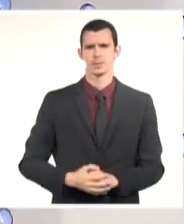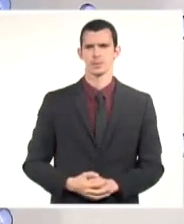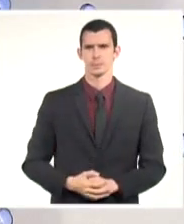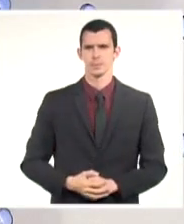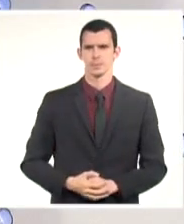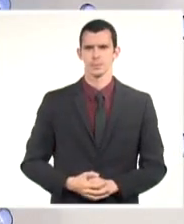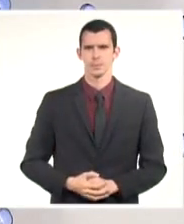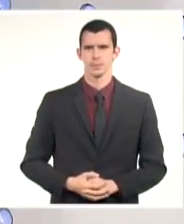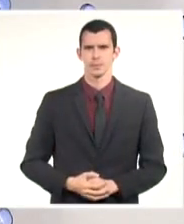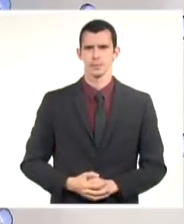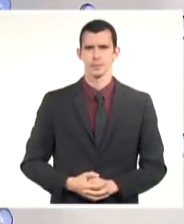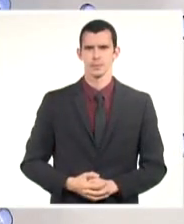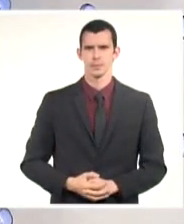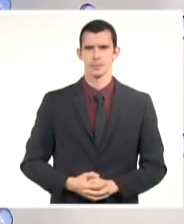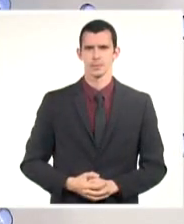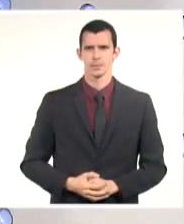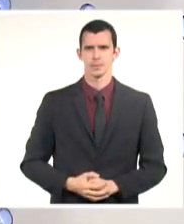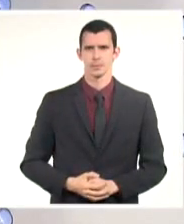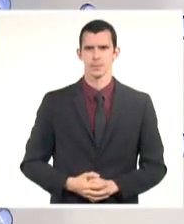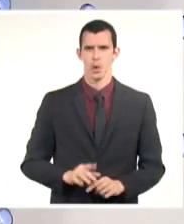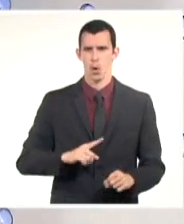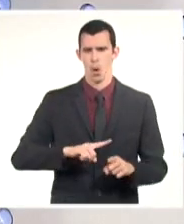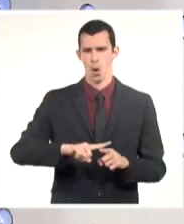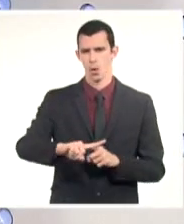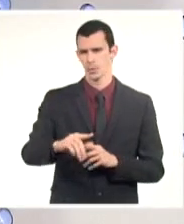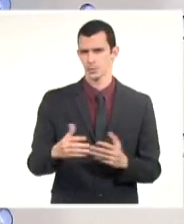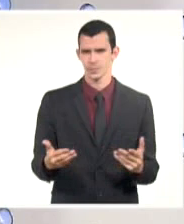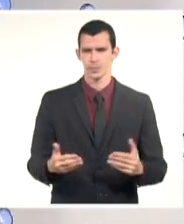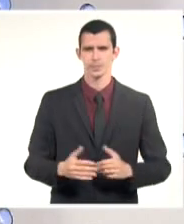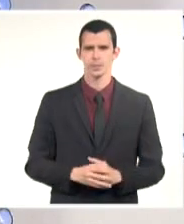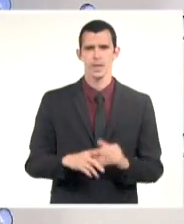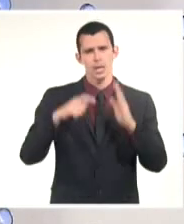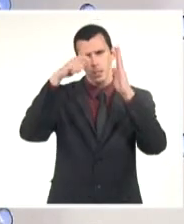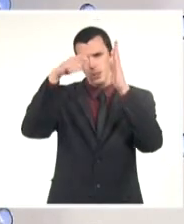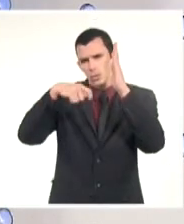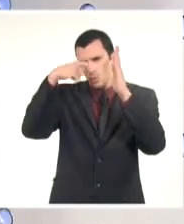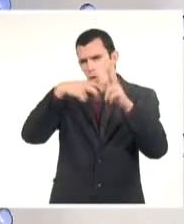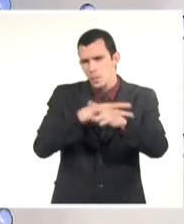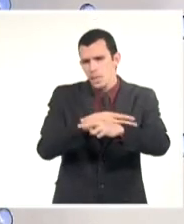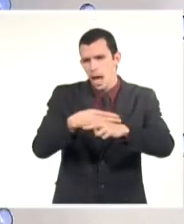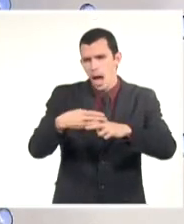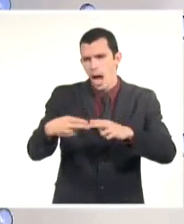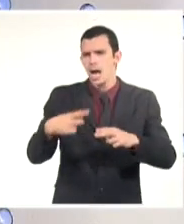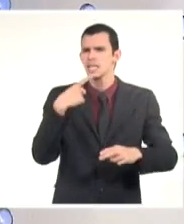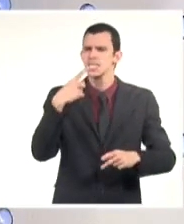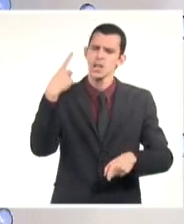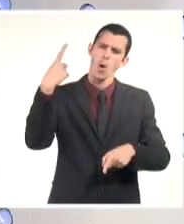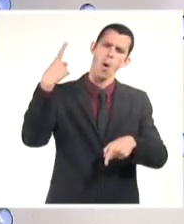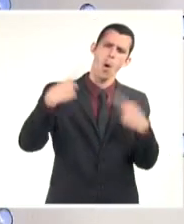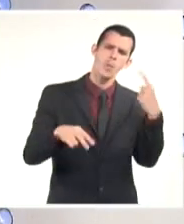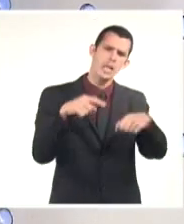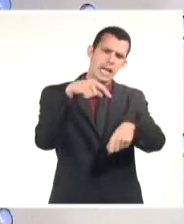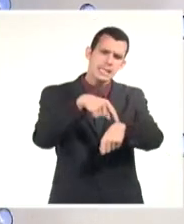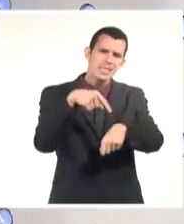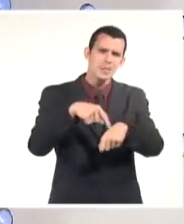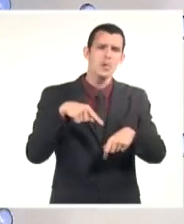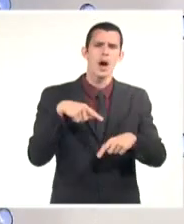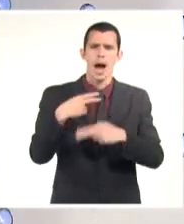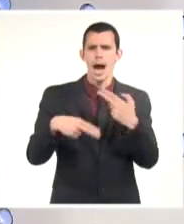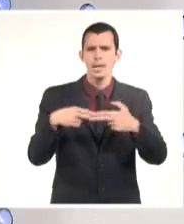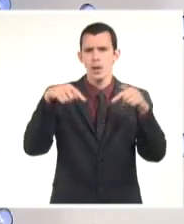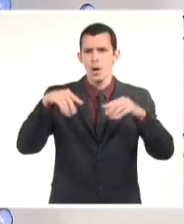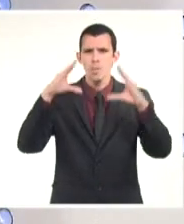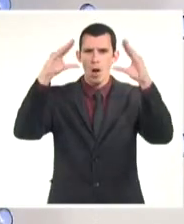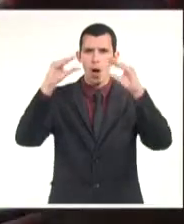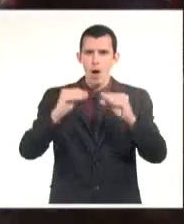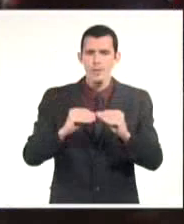Más noticias. El documental Contra el Tiempo, del realizador cubano Rolando Almirante, tuvo su premier esta tarde noche en el